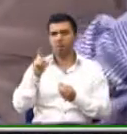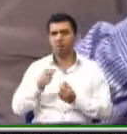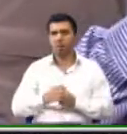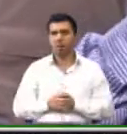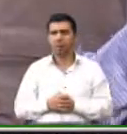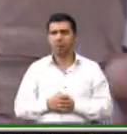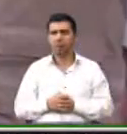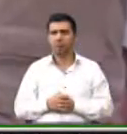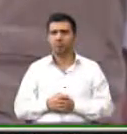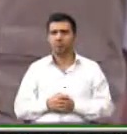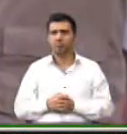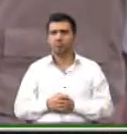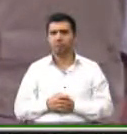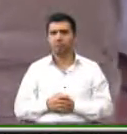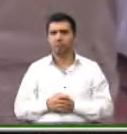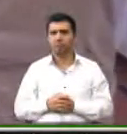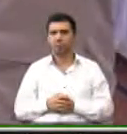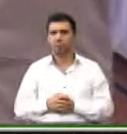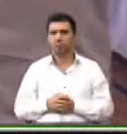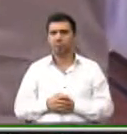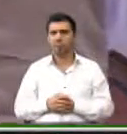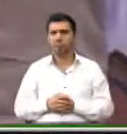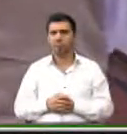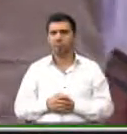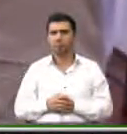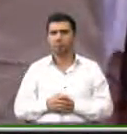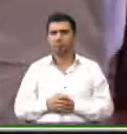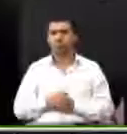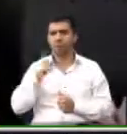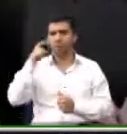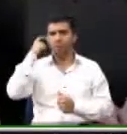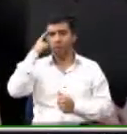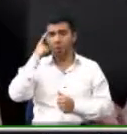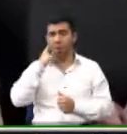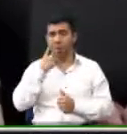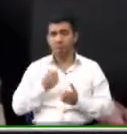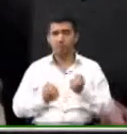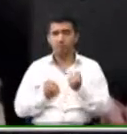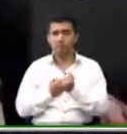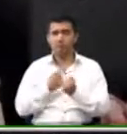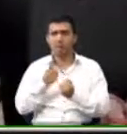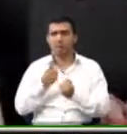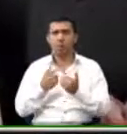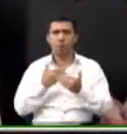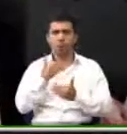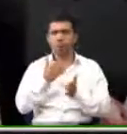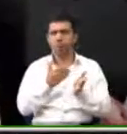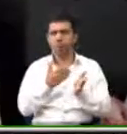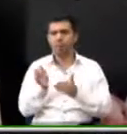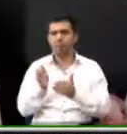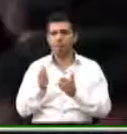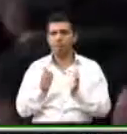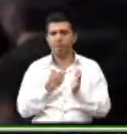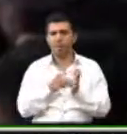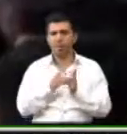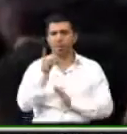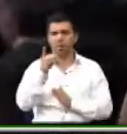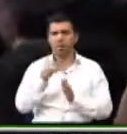mandatario nortesantandereano william villamizar laguado le apunta en su plan de desarrollo a recuperar y optimizar la producción agropecuaria regional